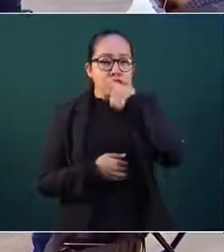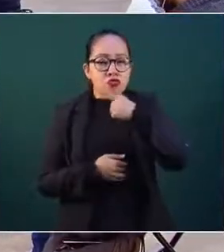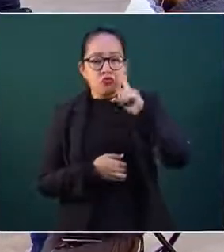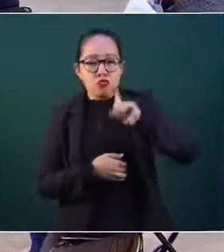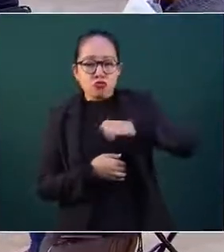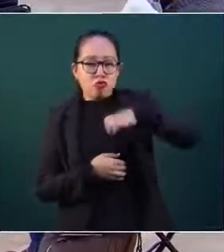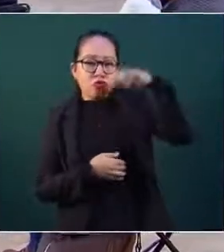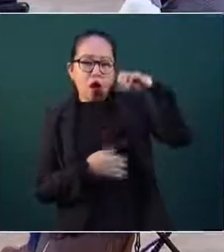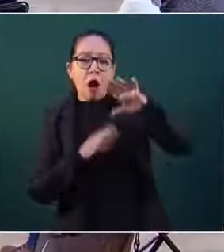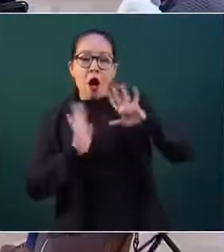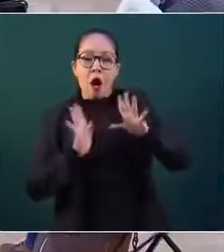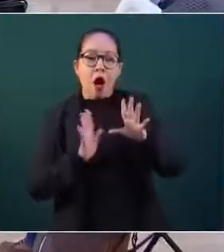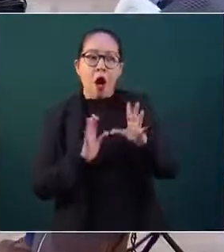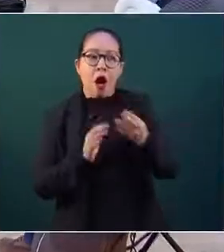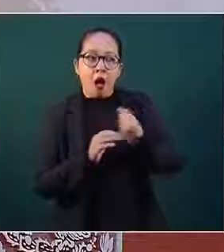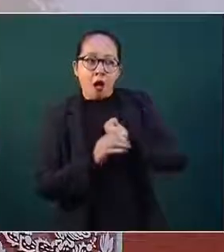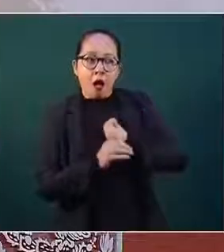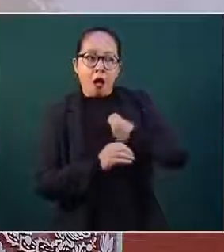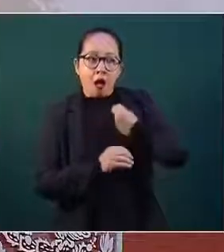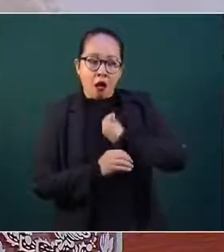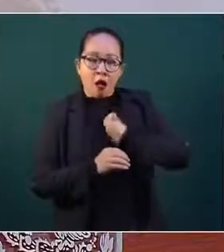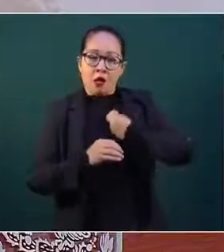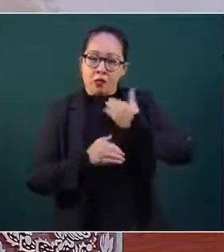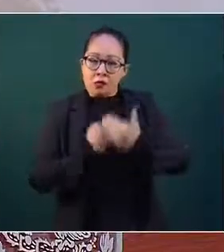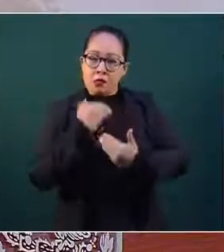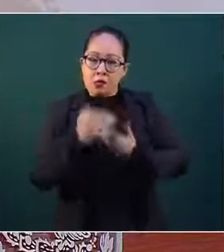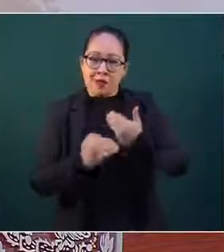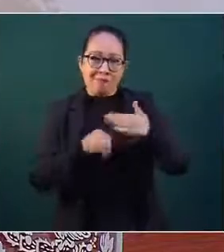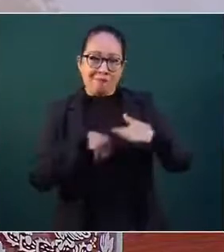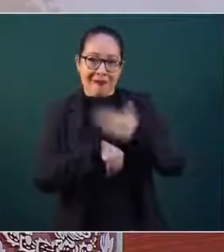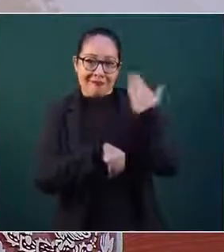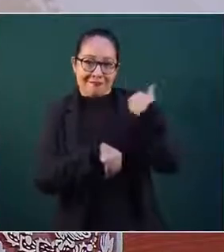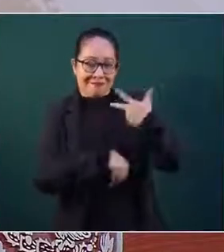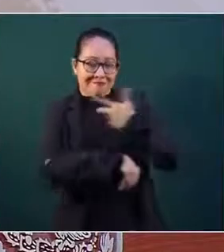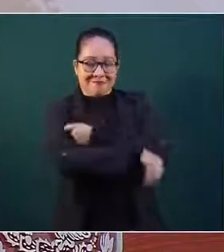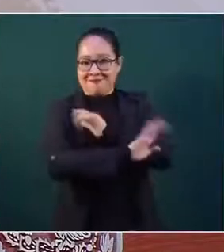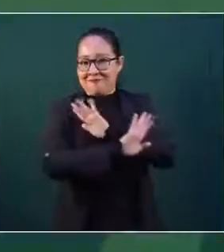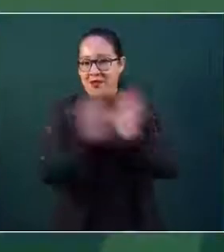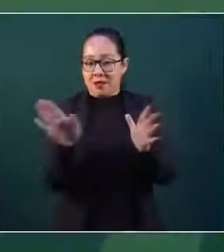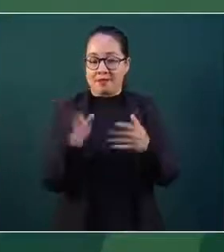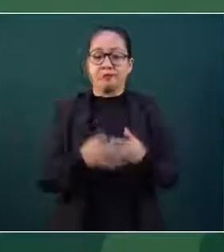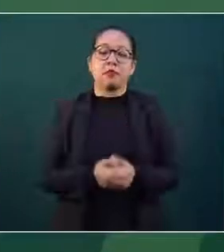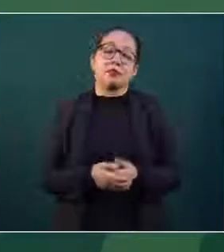están vacunados. Hay casos excepcionales,